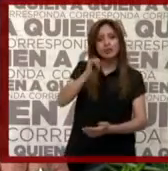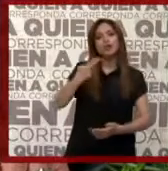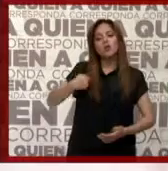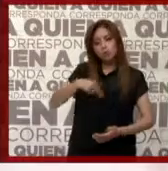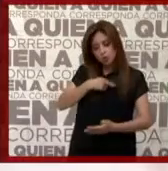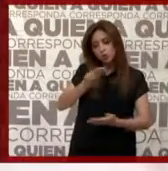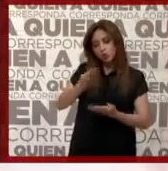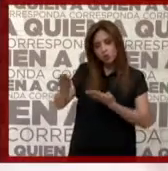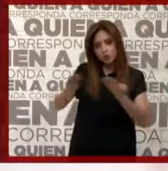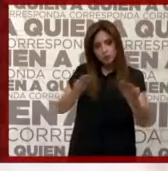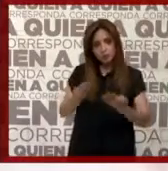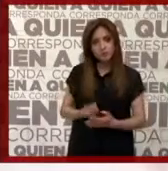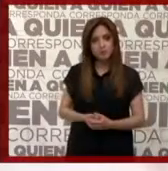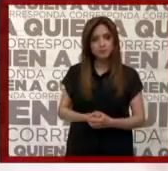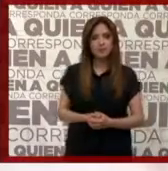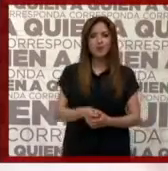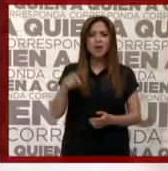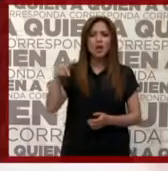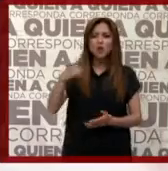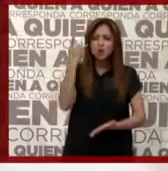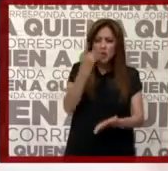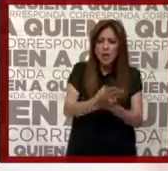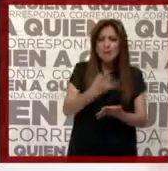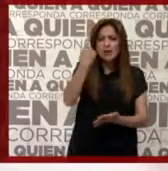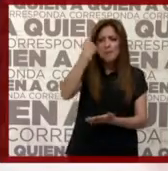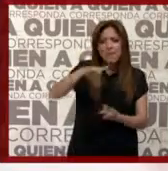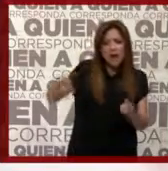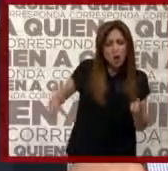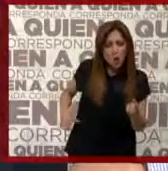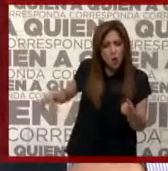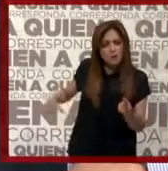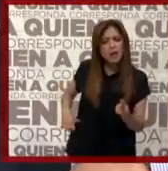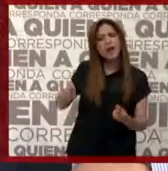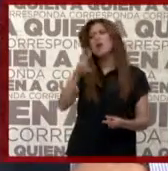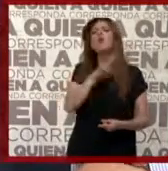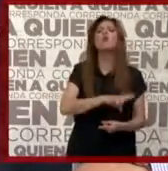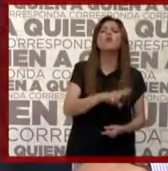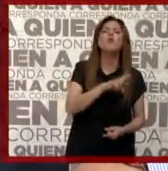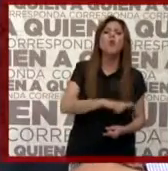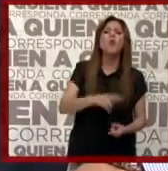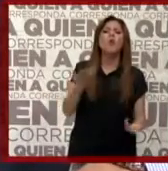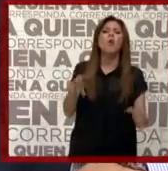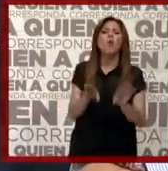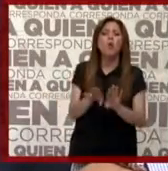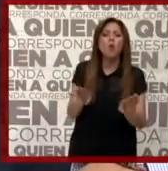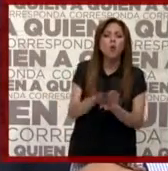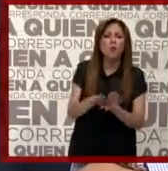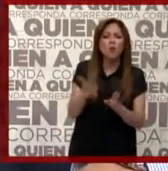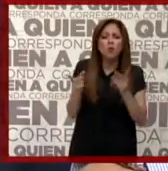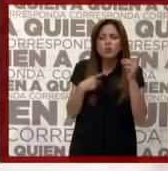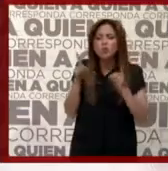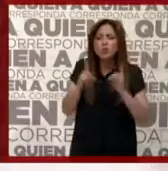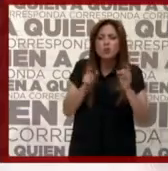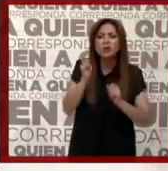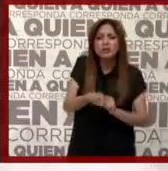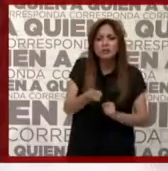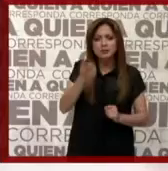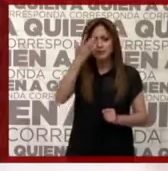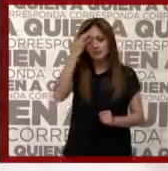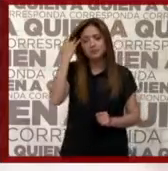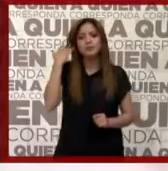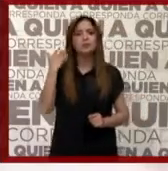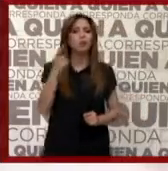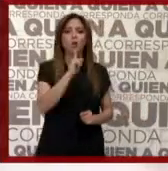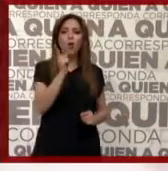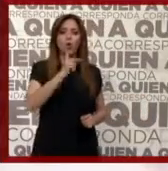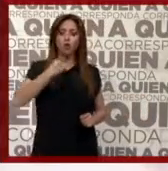el gobierno también tenemos instituciones privadas los médicos particulares o porque existen esas dudas no hay aquí nosotros atendemos para